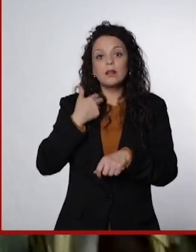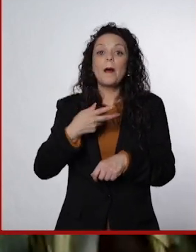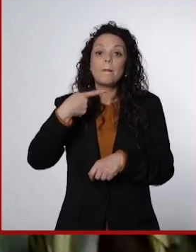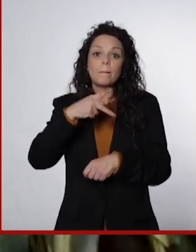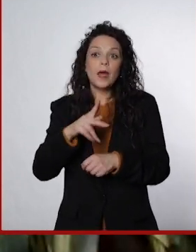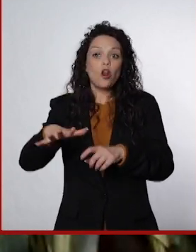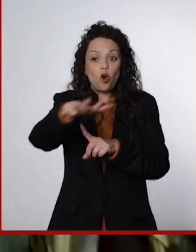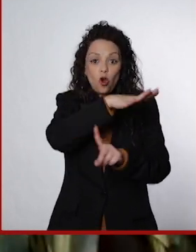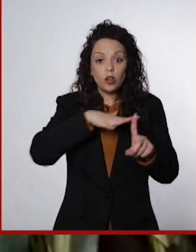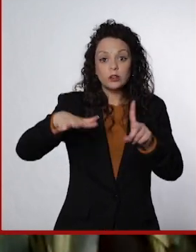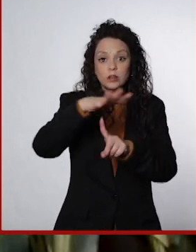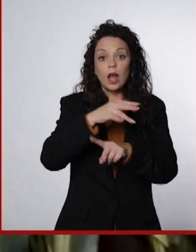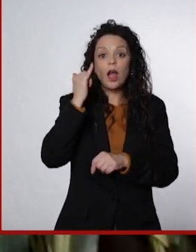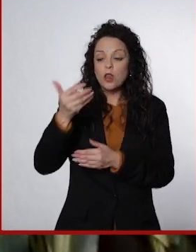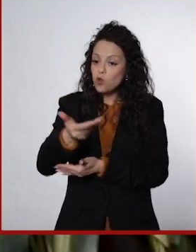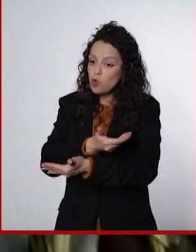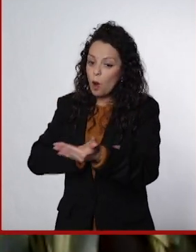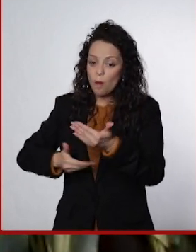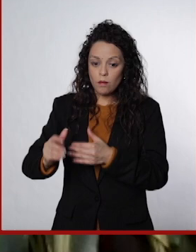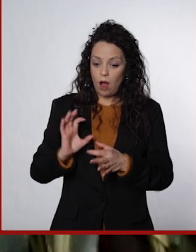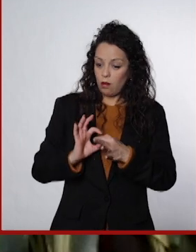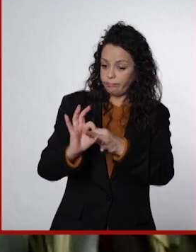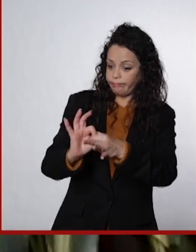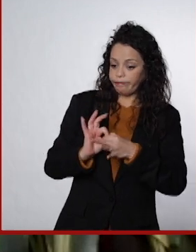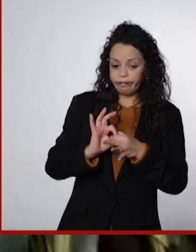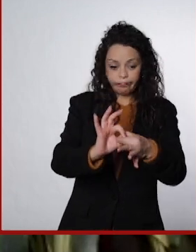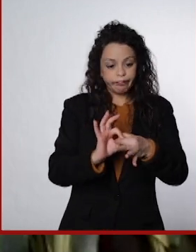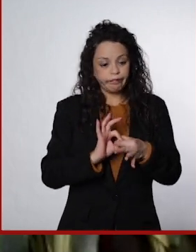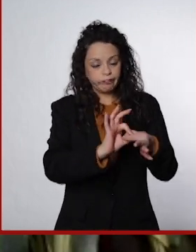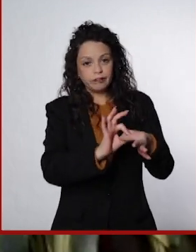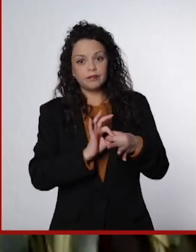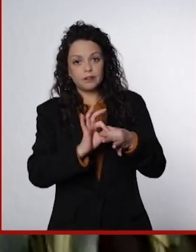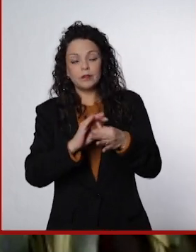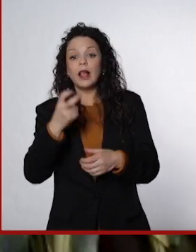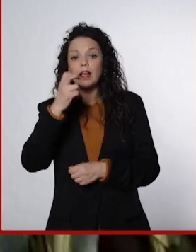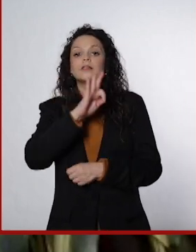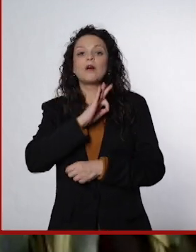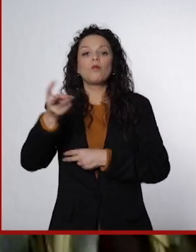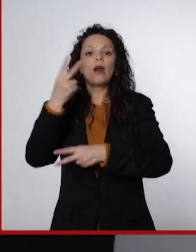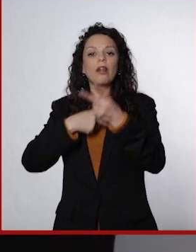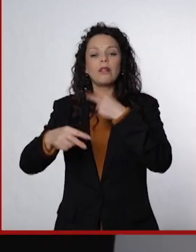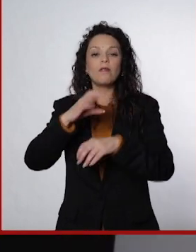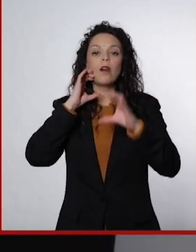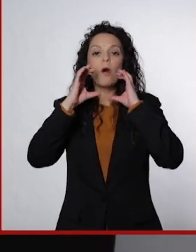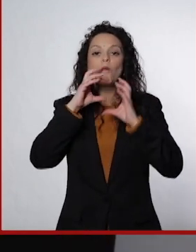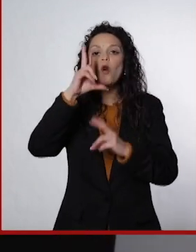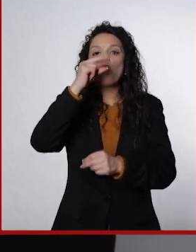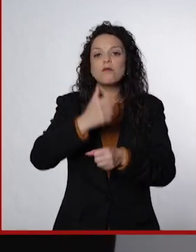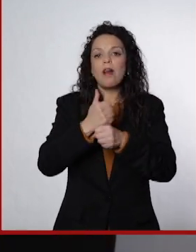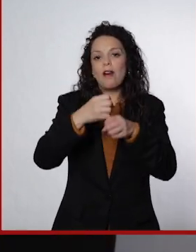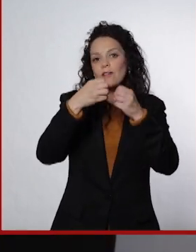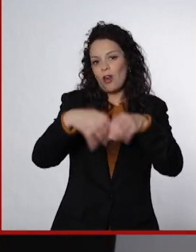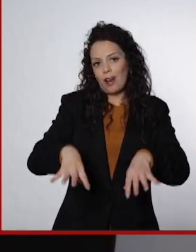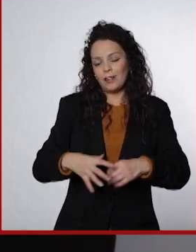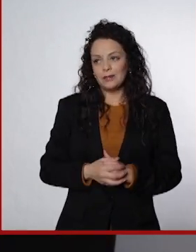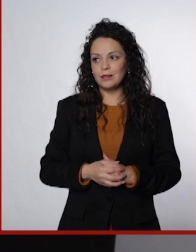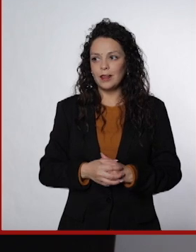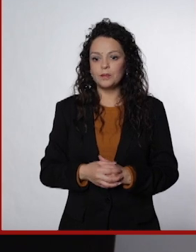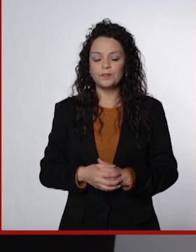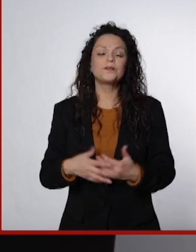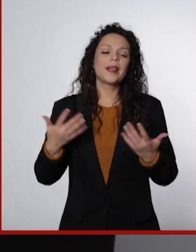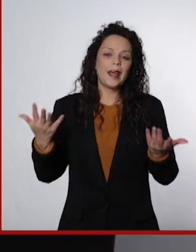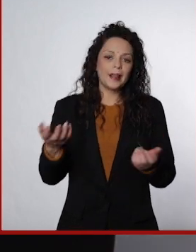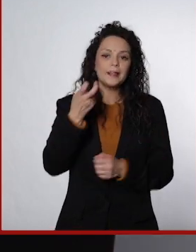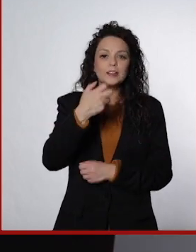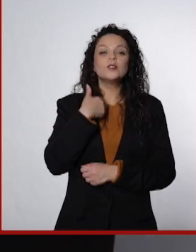se puede generar una cultura, yo creo, de comunicación no violenta en nuestros diferentes espacios. Oye, y justo ahora te iba a comentar de los